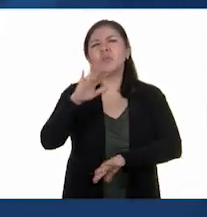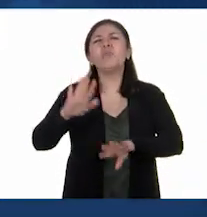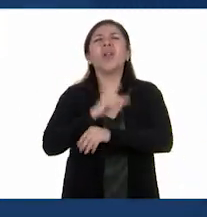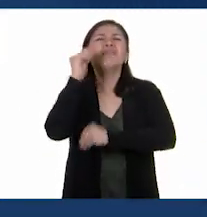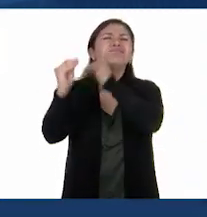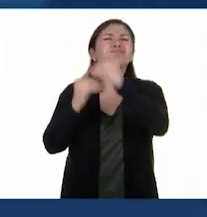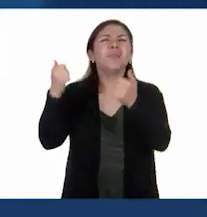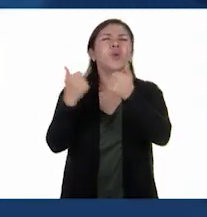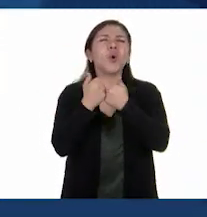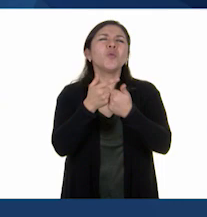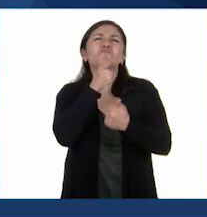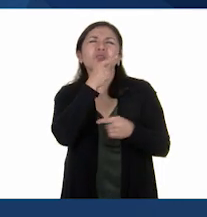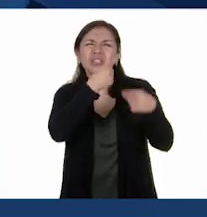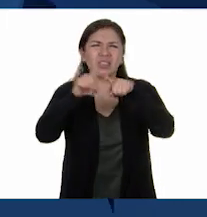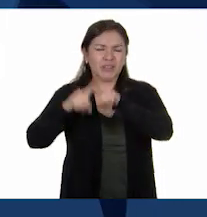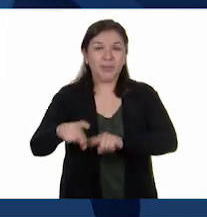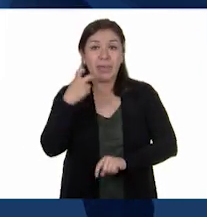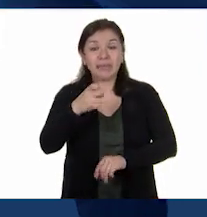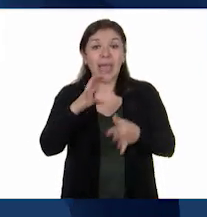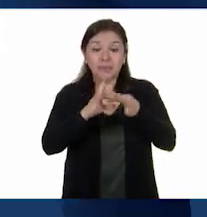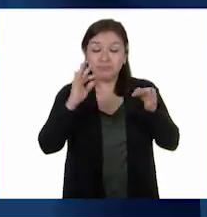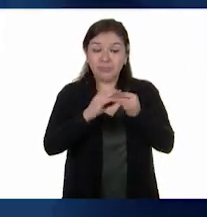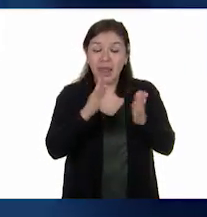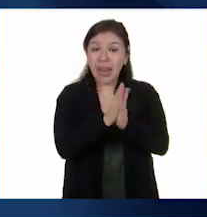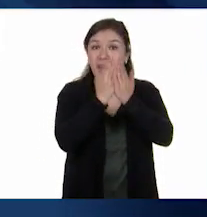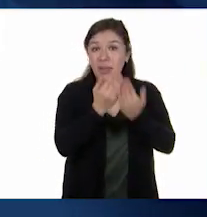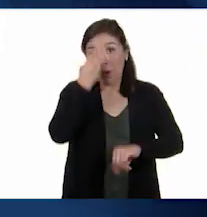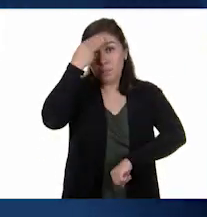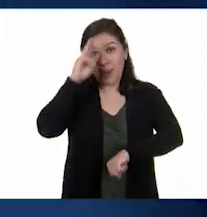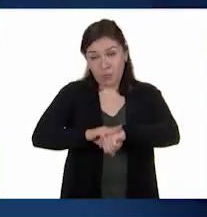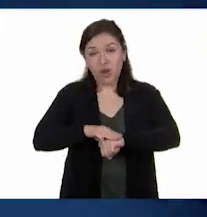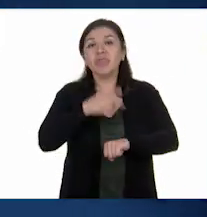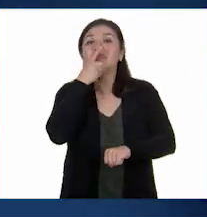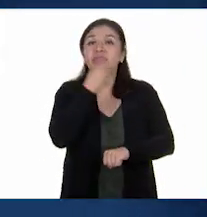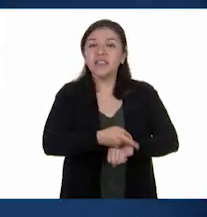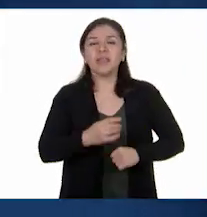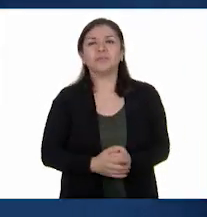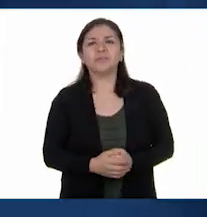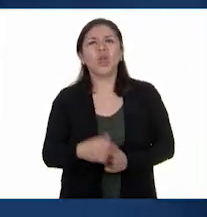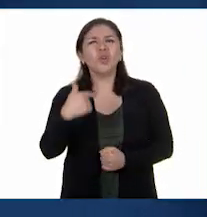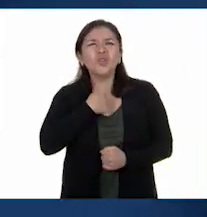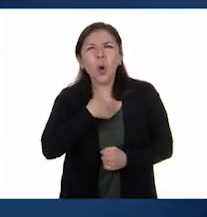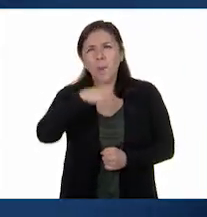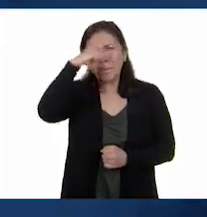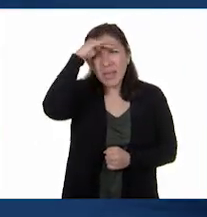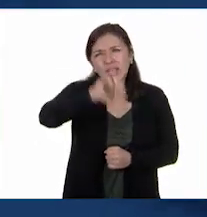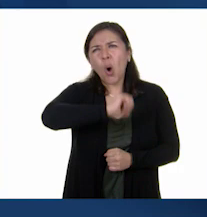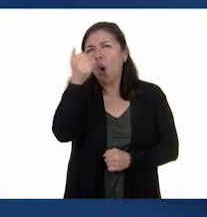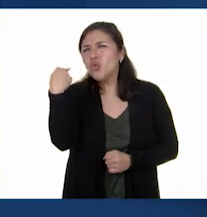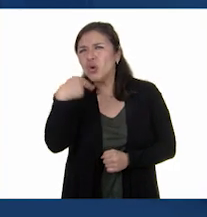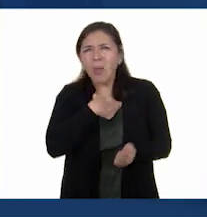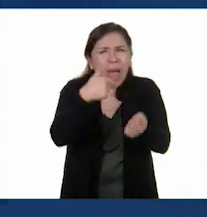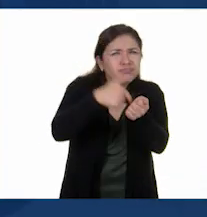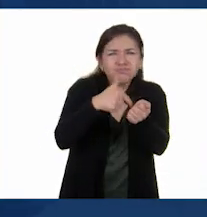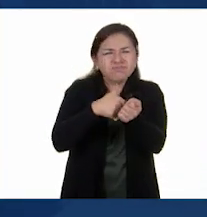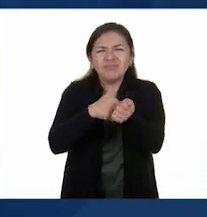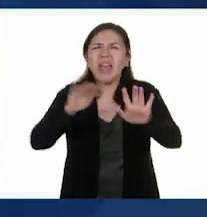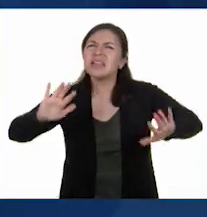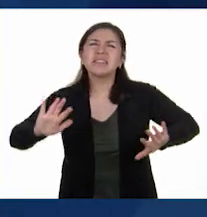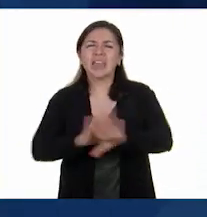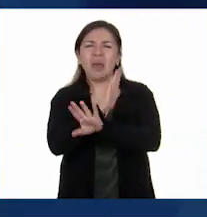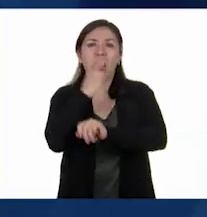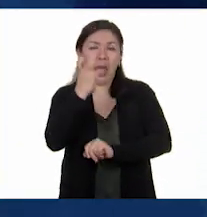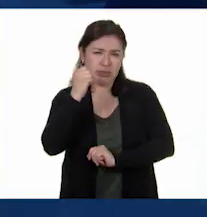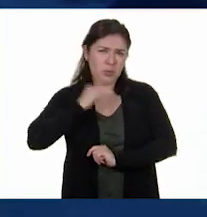En Memorias de Pancho Villa, el narrador cuenta: en vez de ocultarme bajo otro nombre cualquiera, cambié el de Doroteo Arango, que